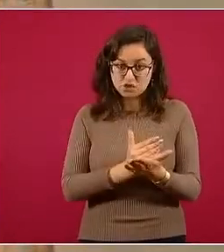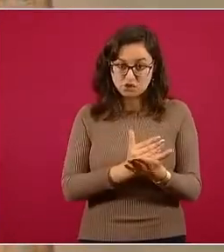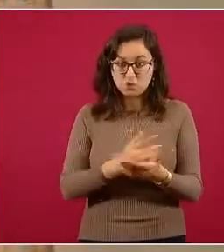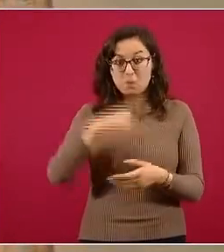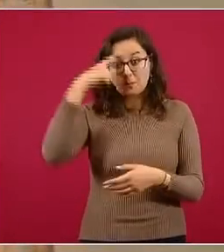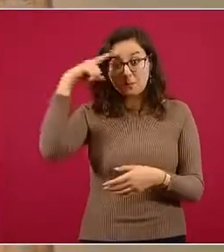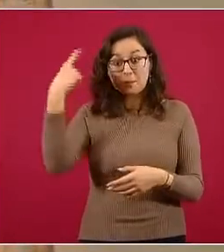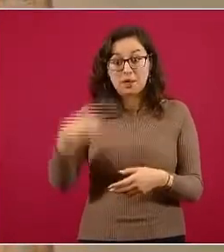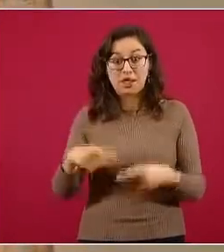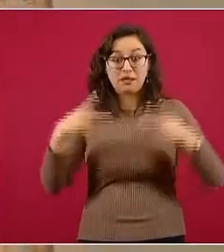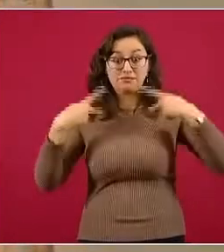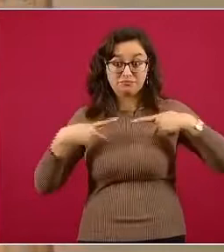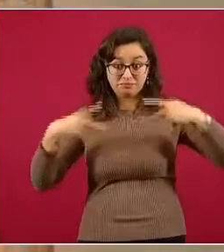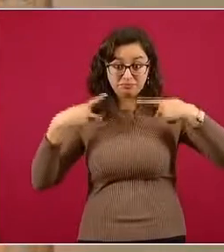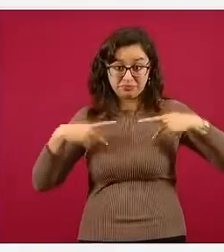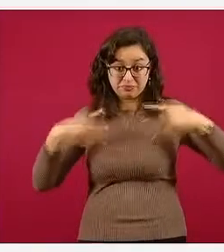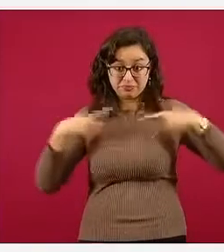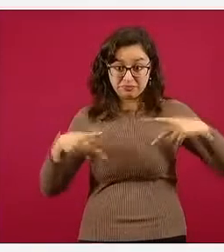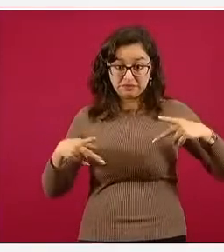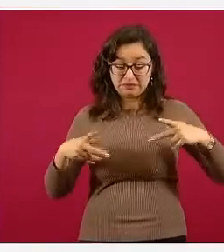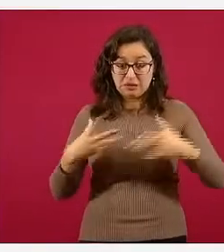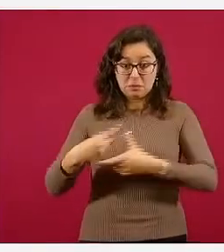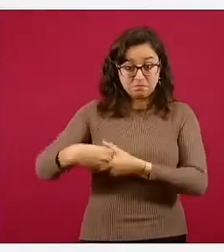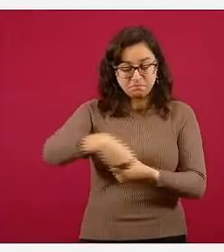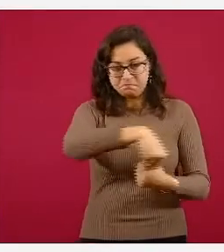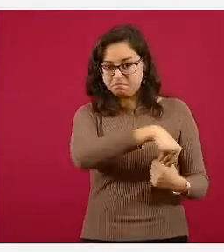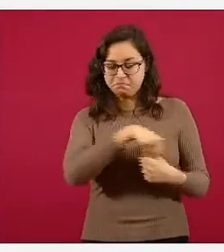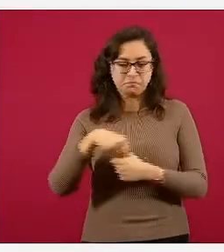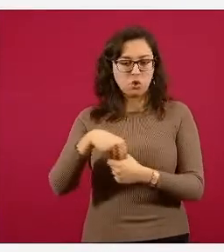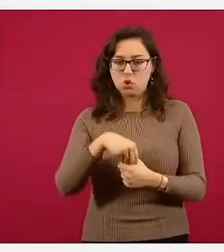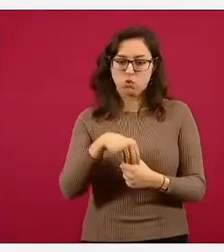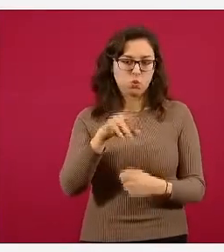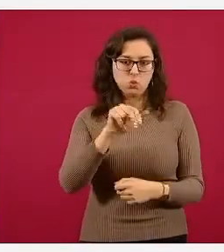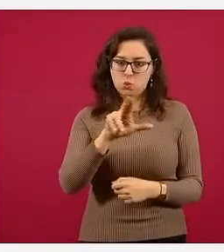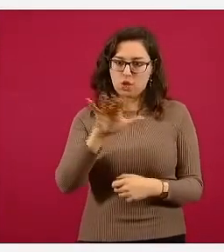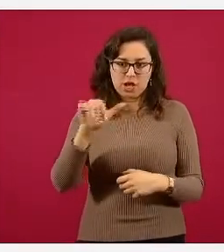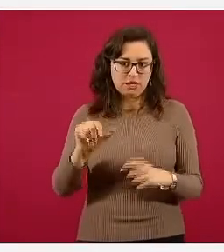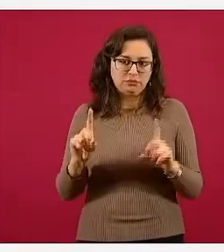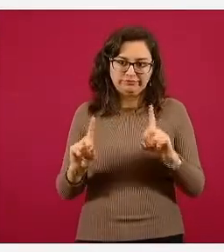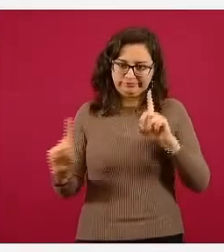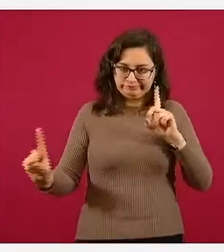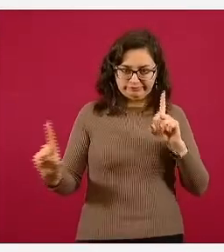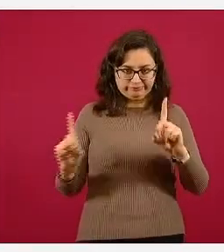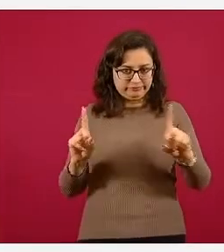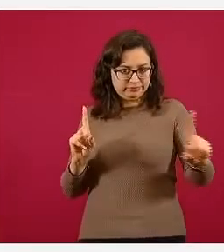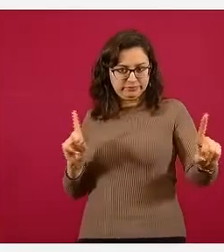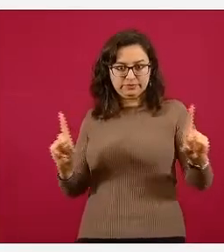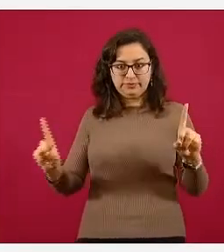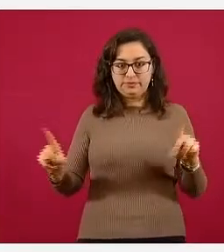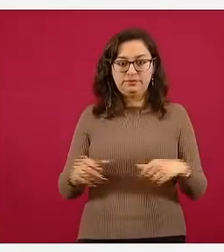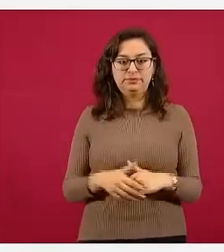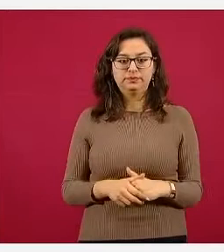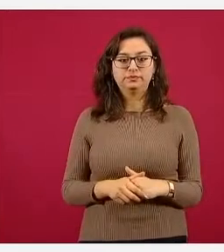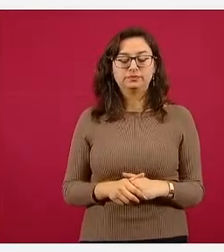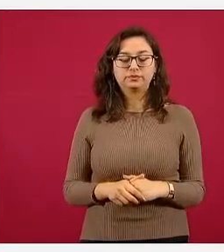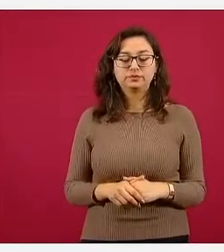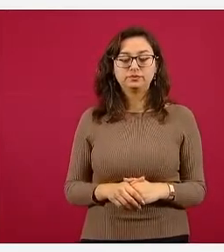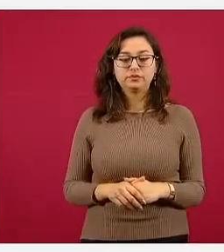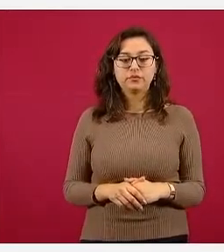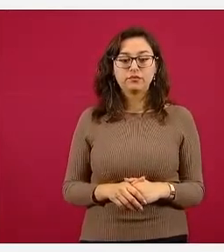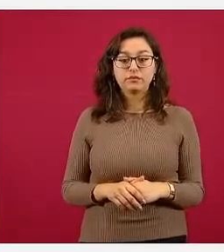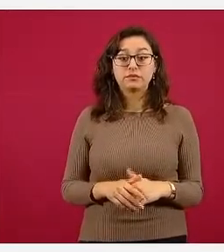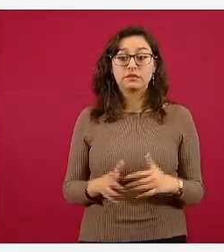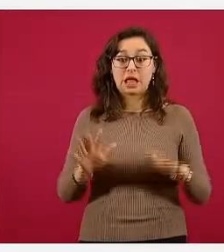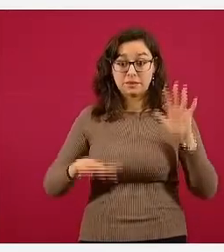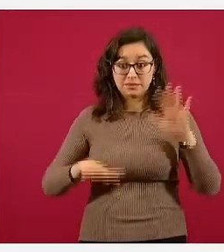se pueda tener alguna medida de sana distancia, digamos que haya aglomeraciones muy grandes. En el momento en el que hubo menor afluencia, hicimos